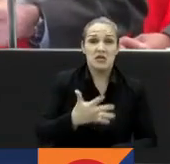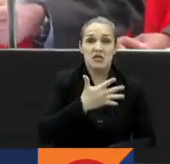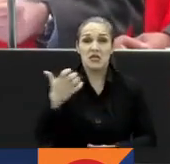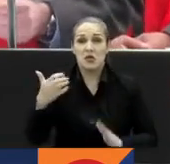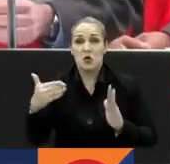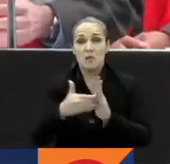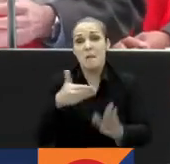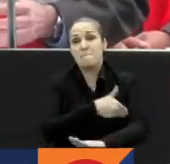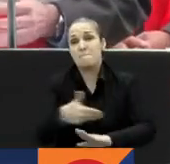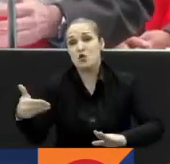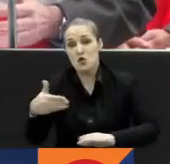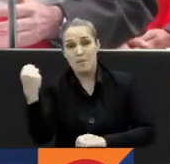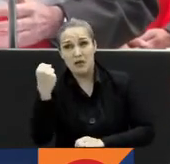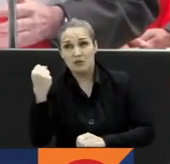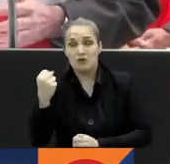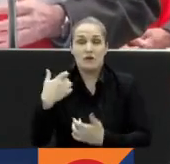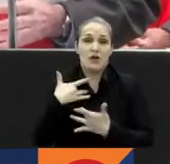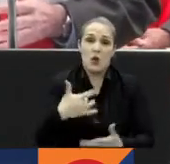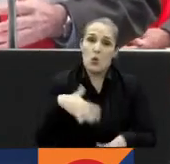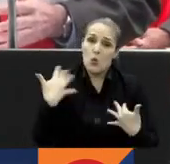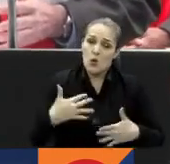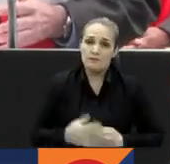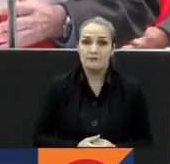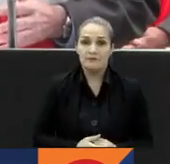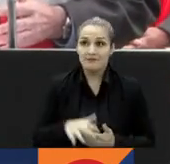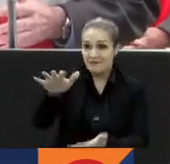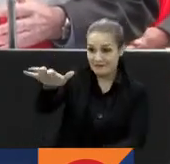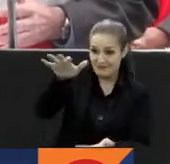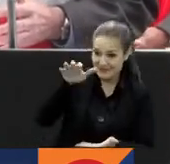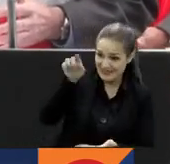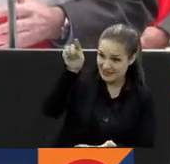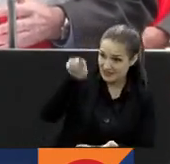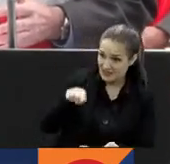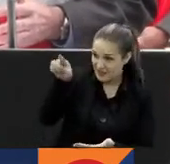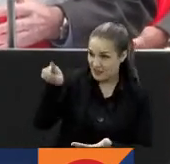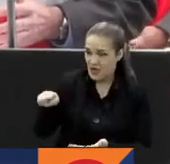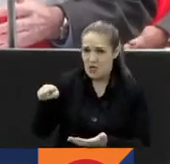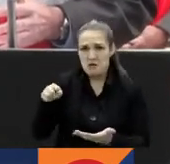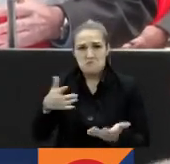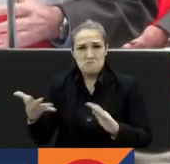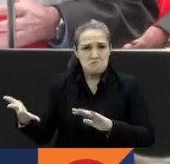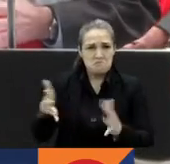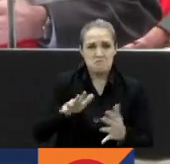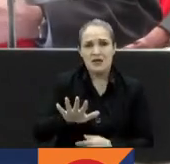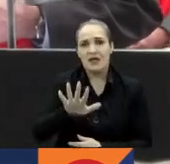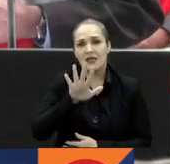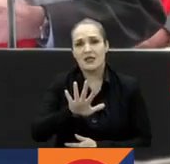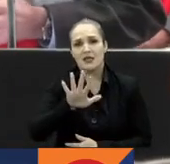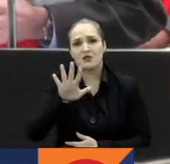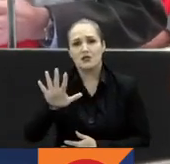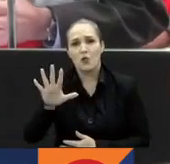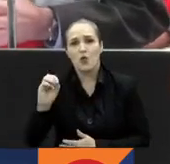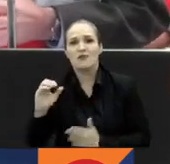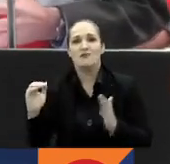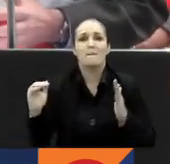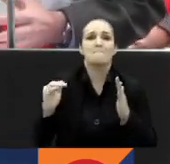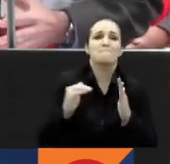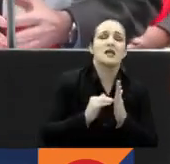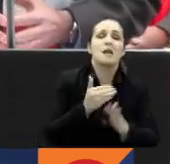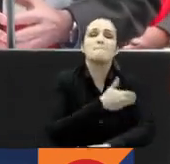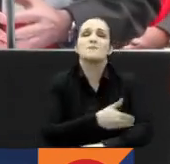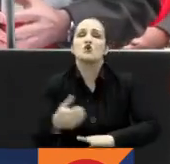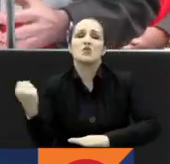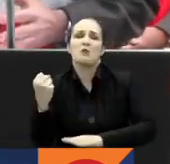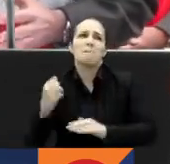hoy es una donación cercana a los 550 mil millones de pesos o más.